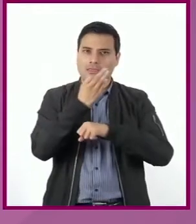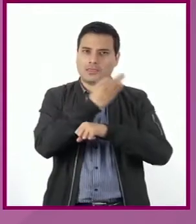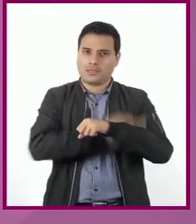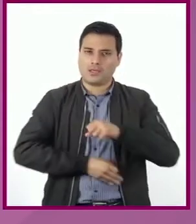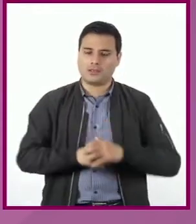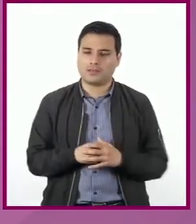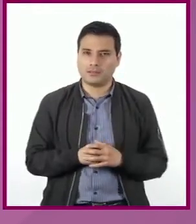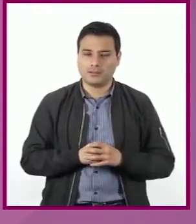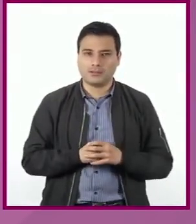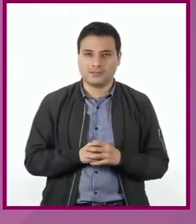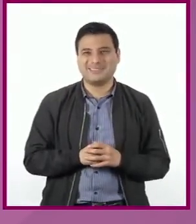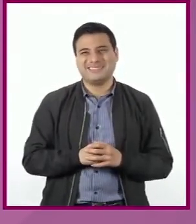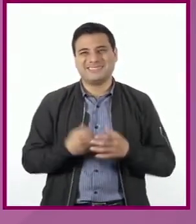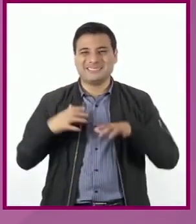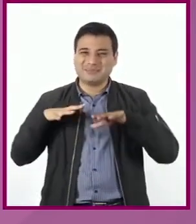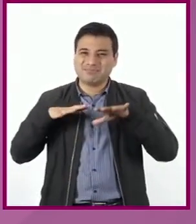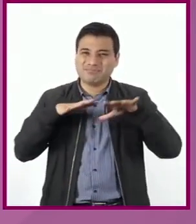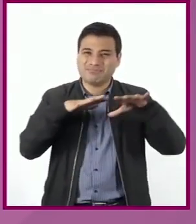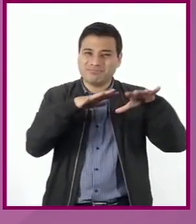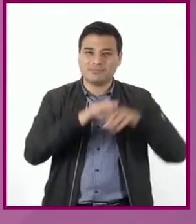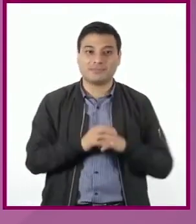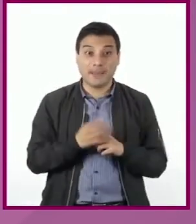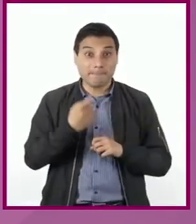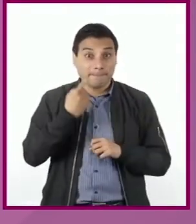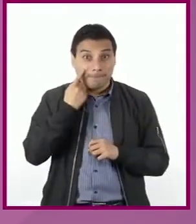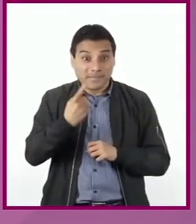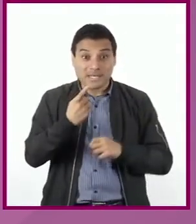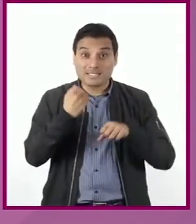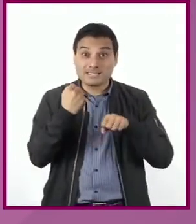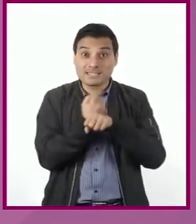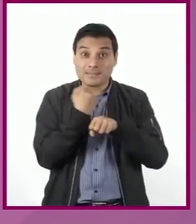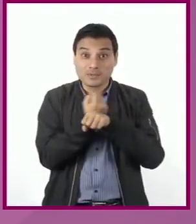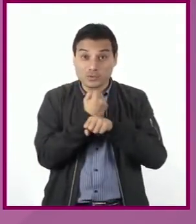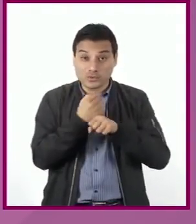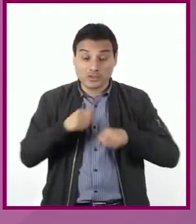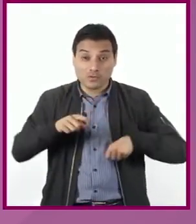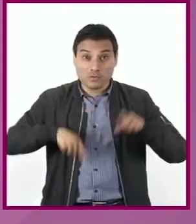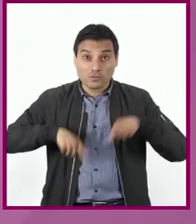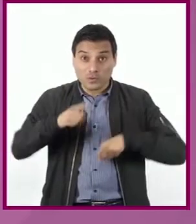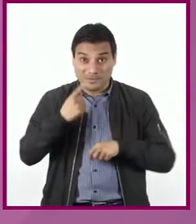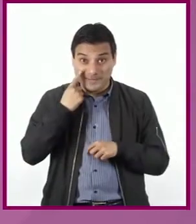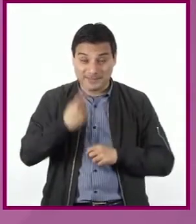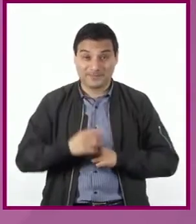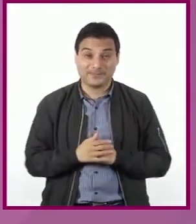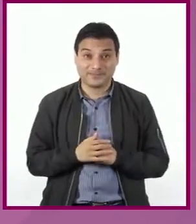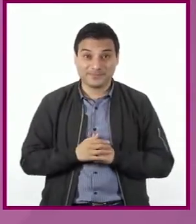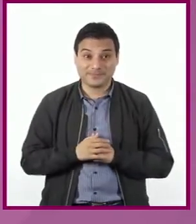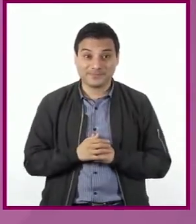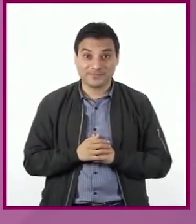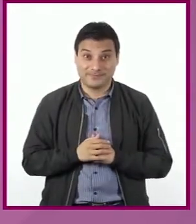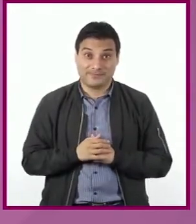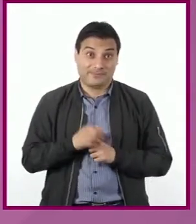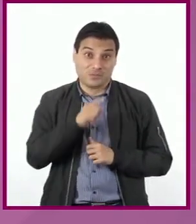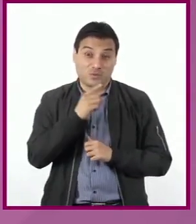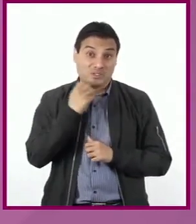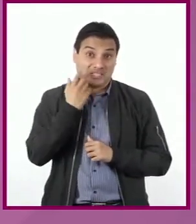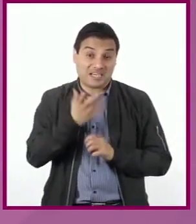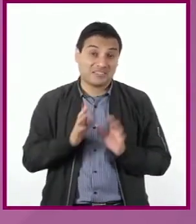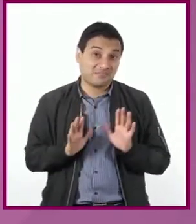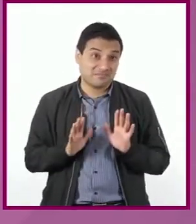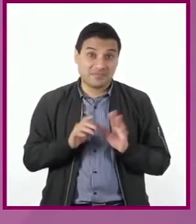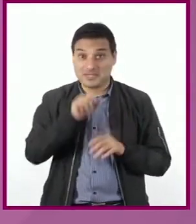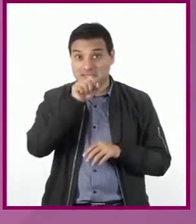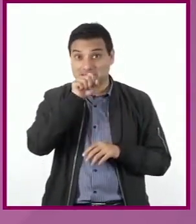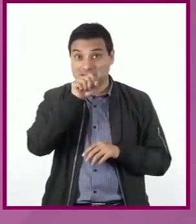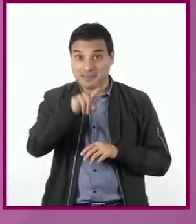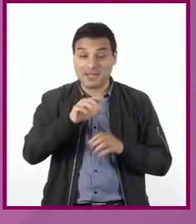poco. Había tráfico. Mira, los zapatos deportivos están por allá. Ahora que si quieres, las botanas también